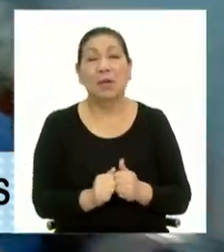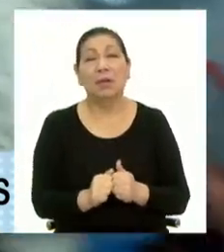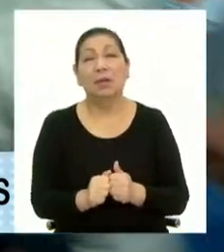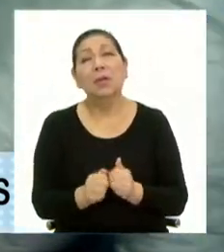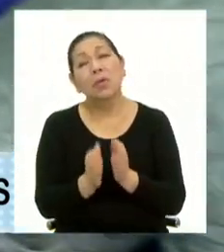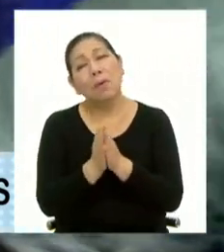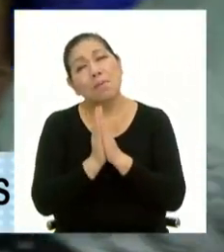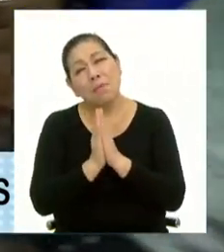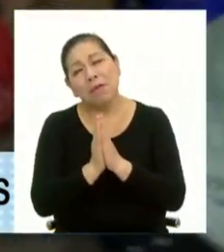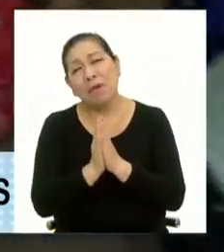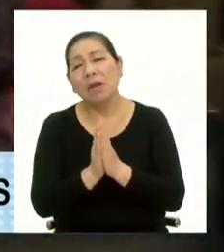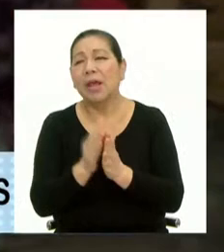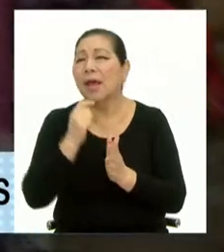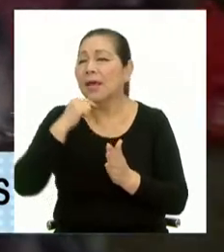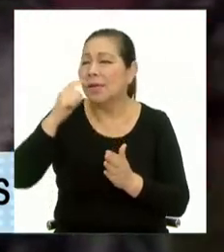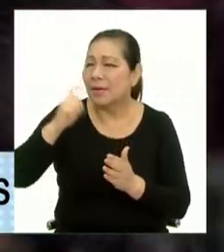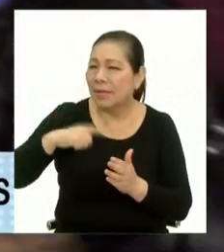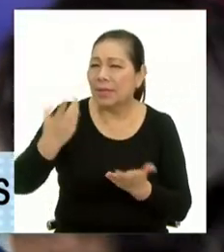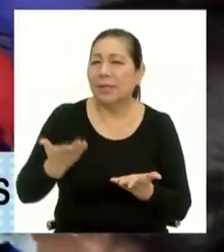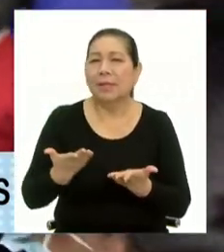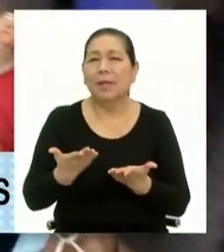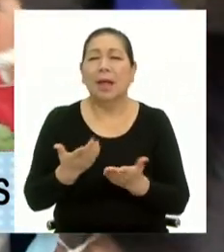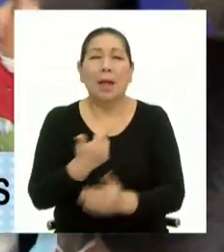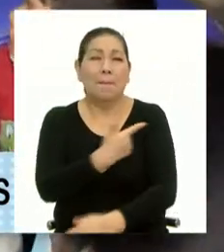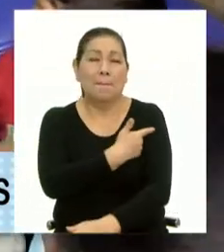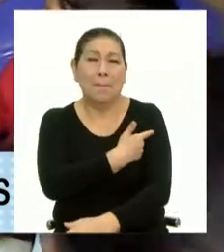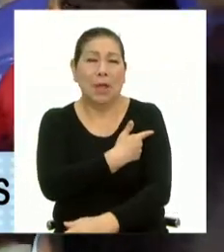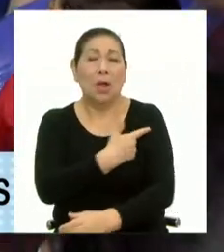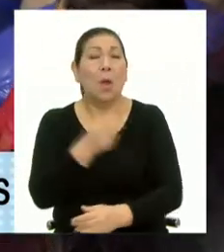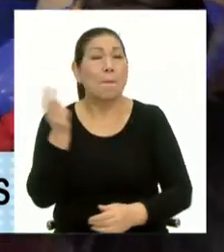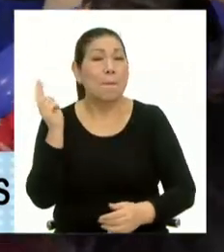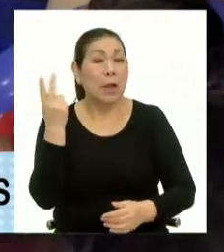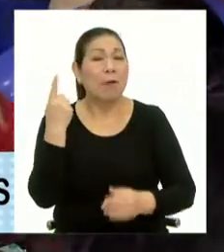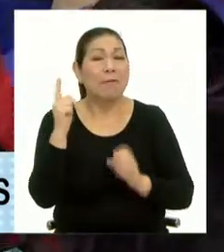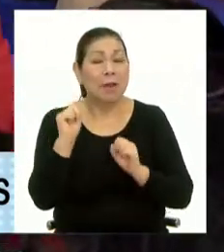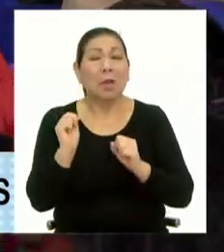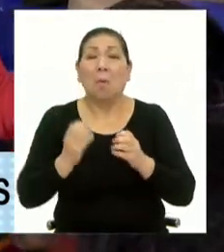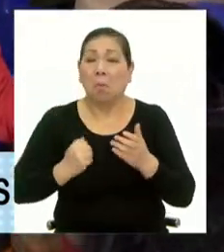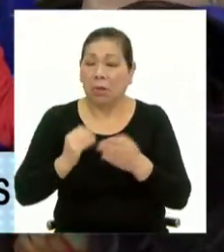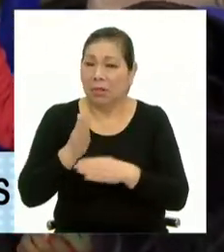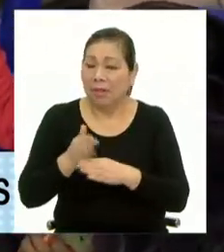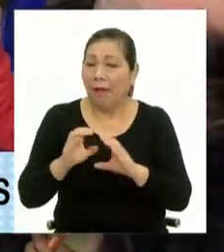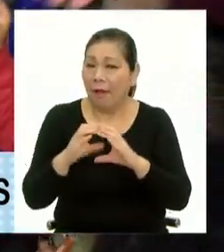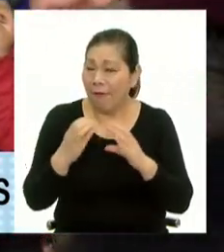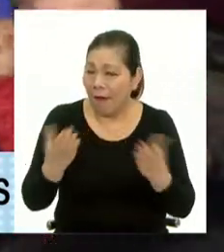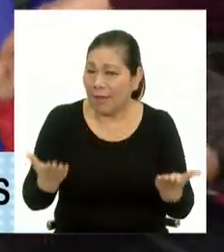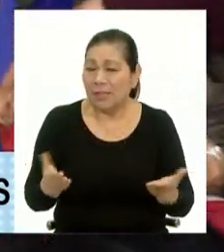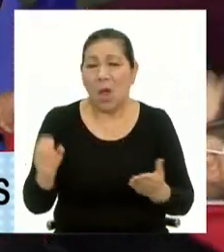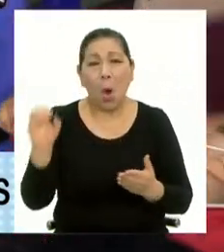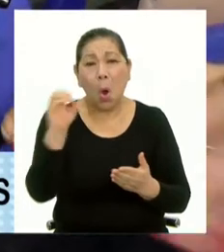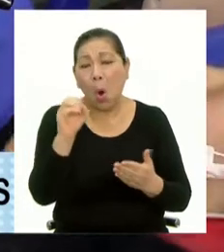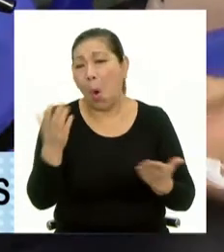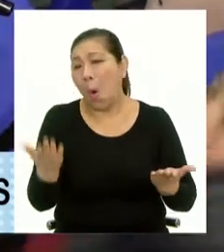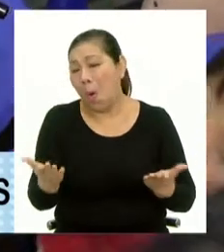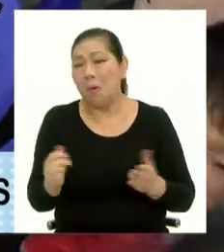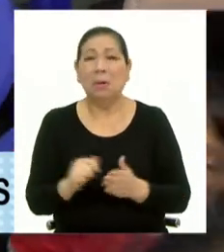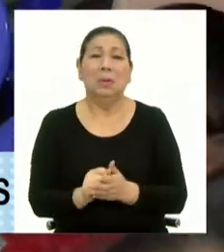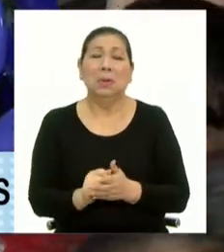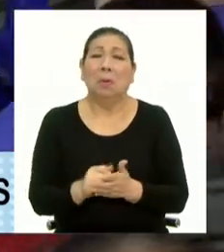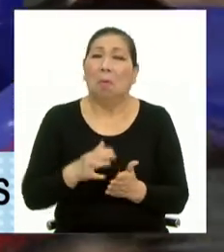gobierno me daría que priorice vacunar a los maestros para que ya pueda empezar las clases, o en todo caso